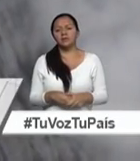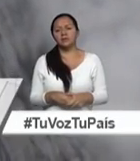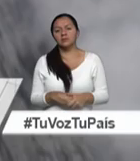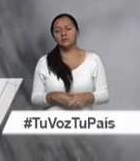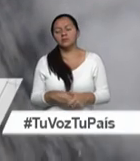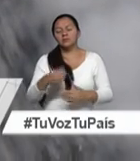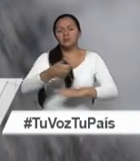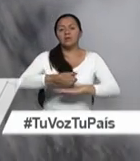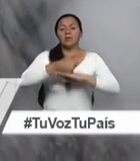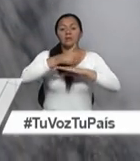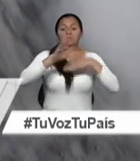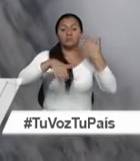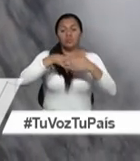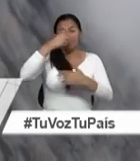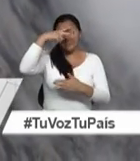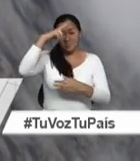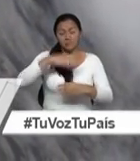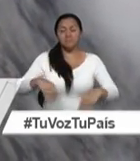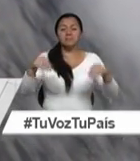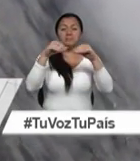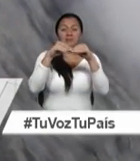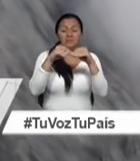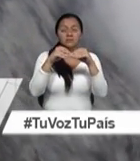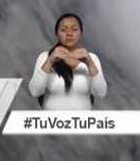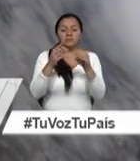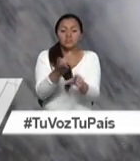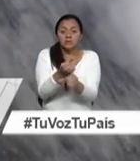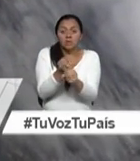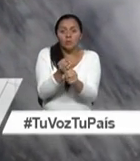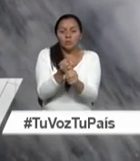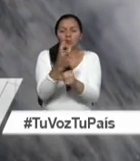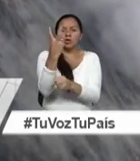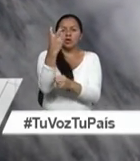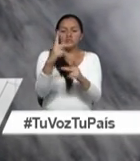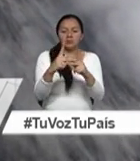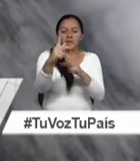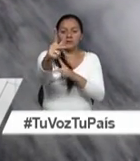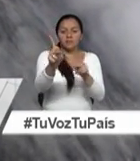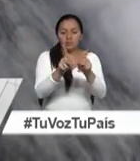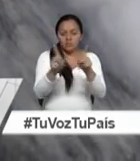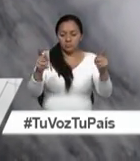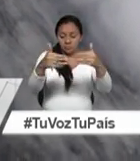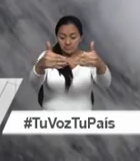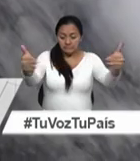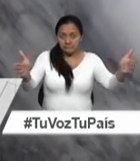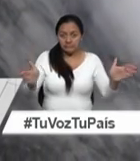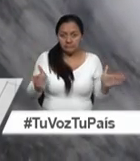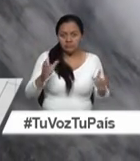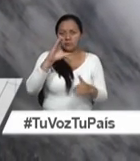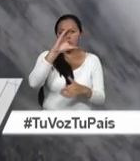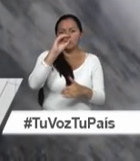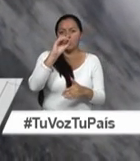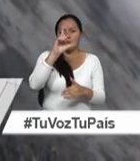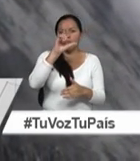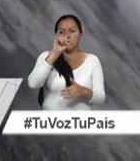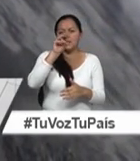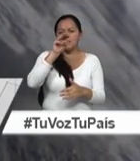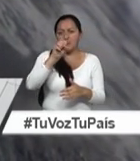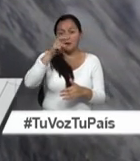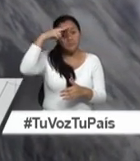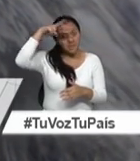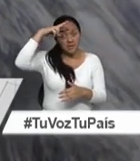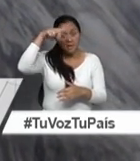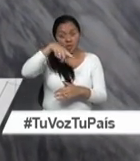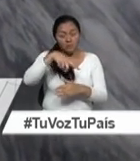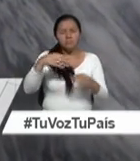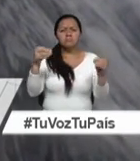Las autoridades mexicanas aumentaron el perímetro de seguridad a 12 kilómetros en el estado de Colima, al oeste del país, ante el rápido